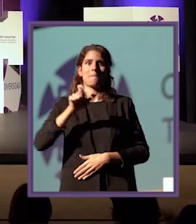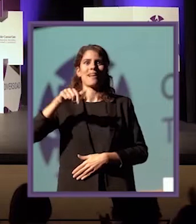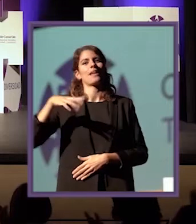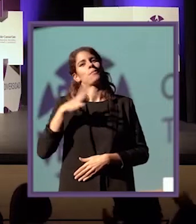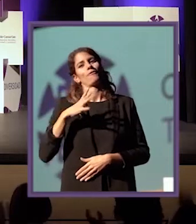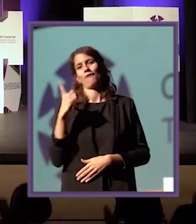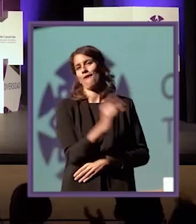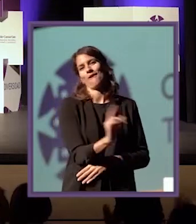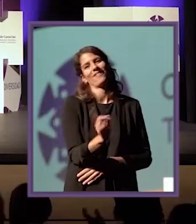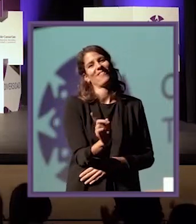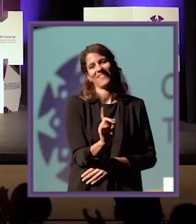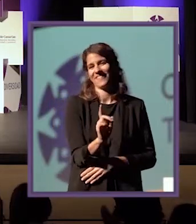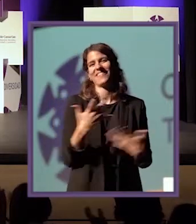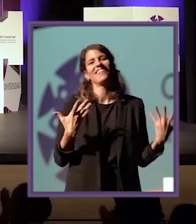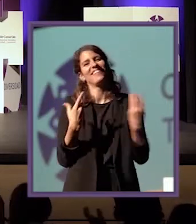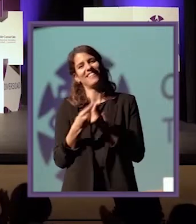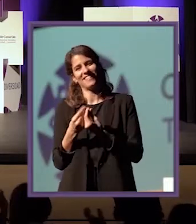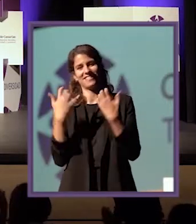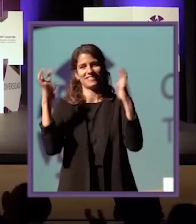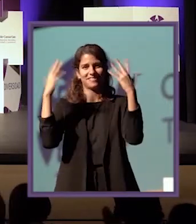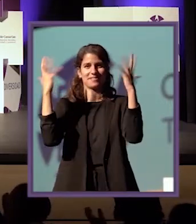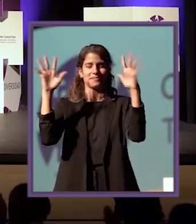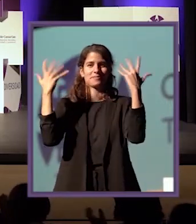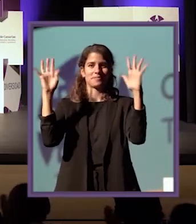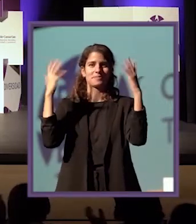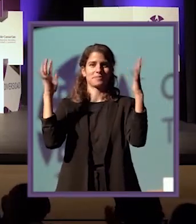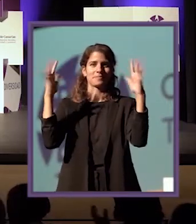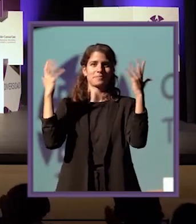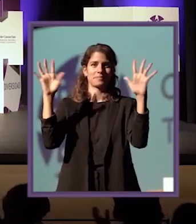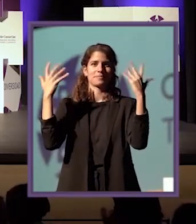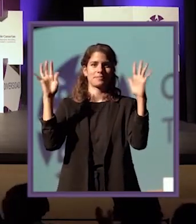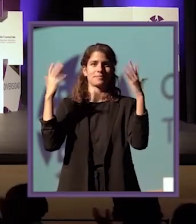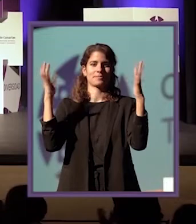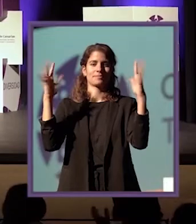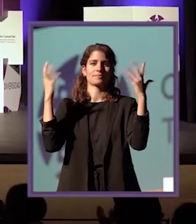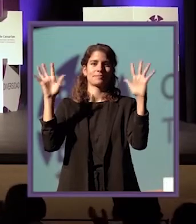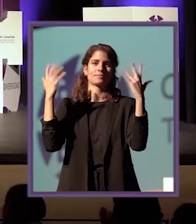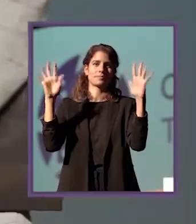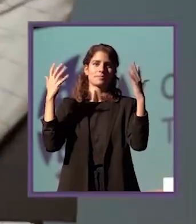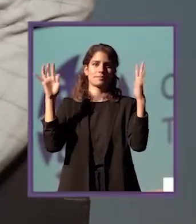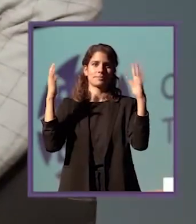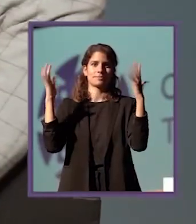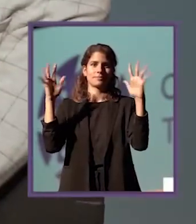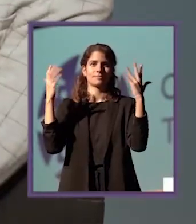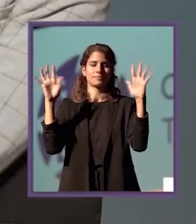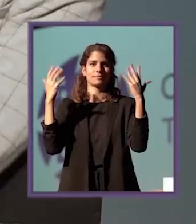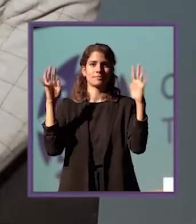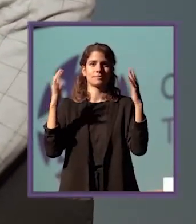vayas. Conocido por todos por la jalada que nos ha amenizado este arranque.